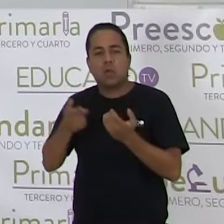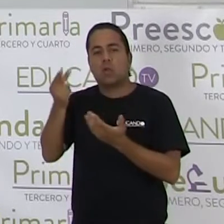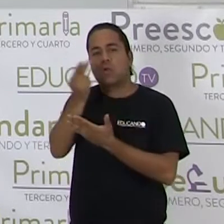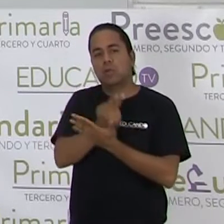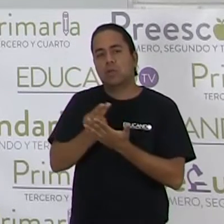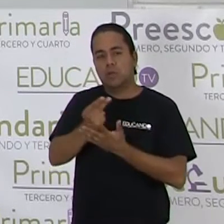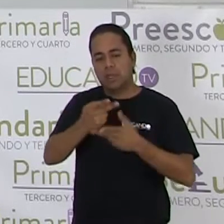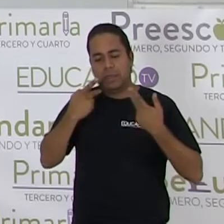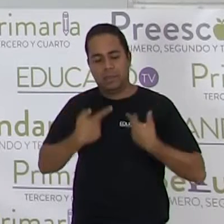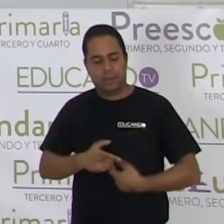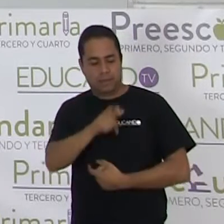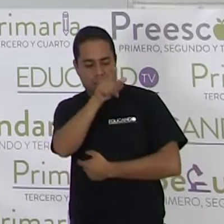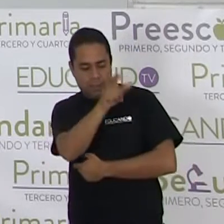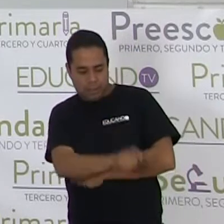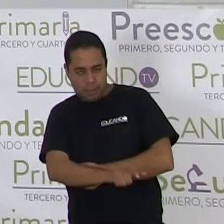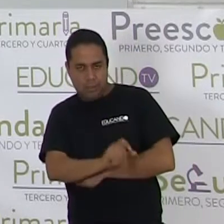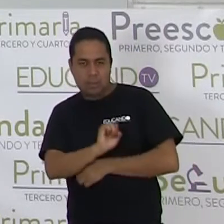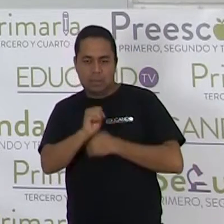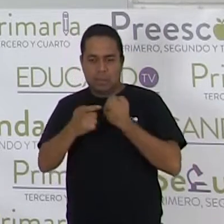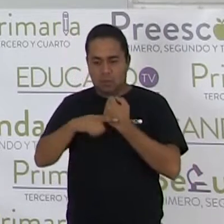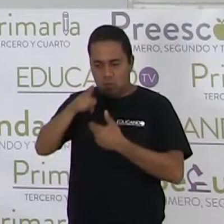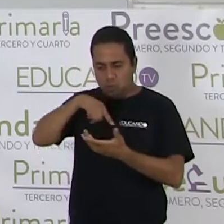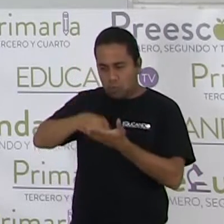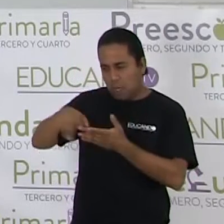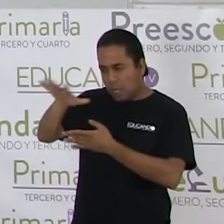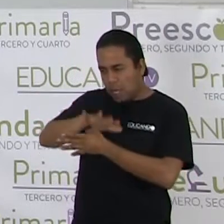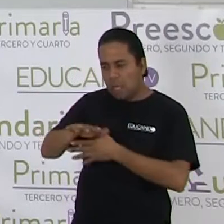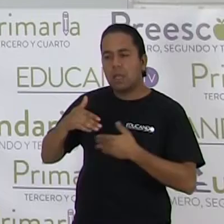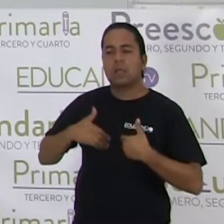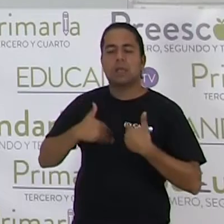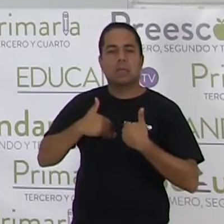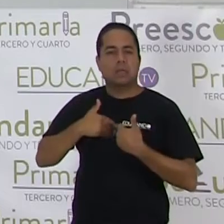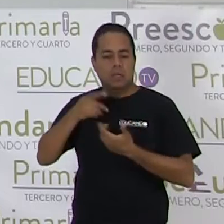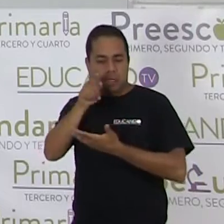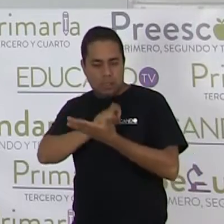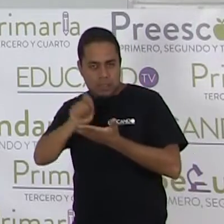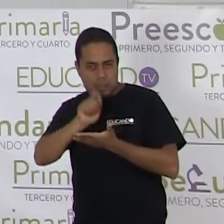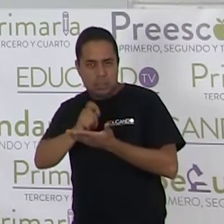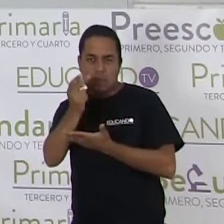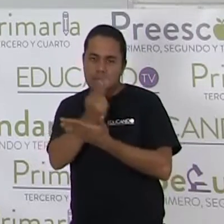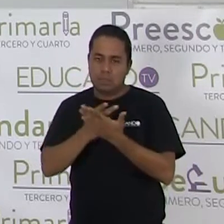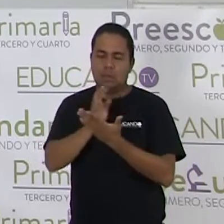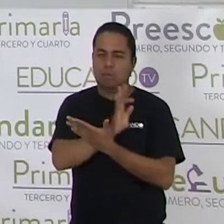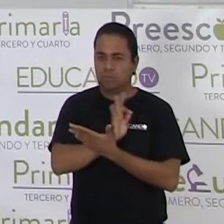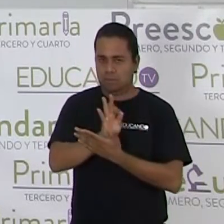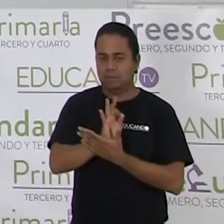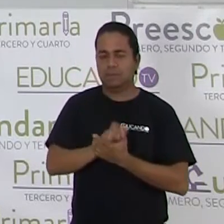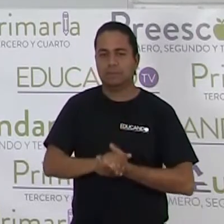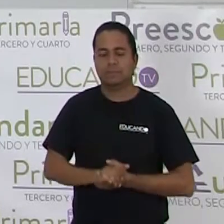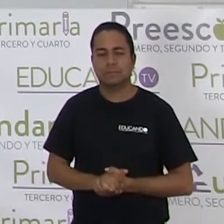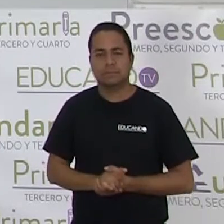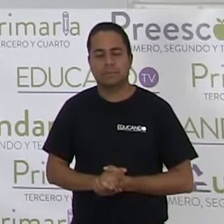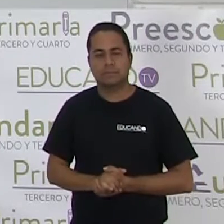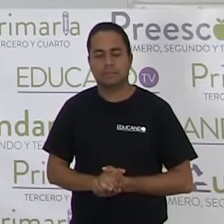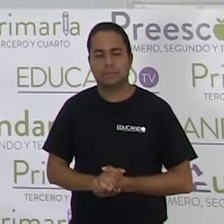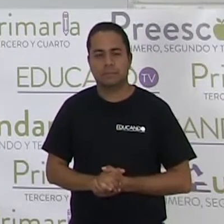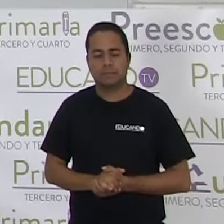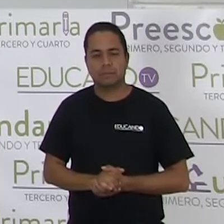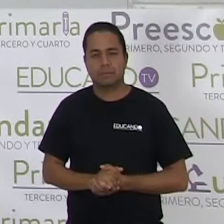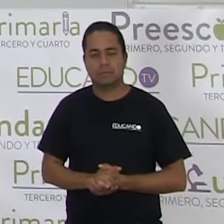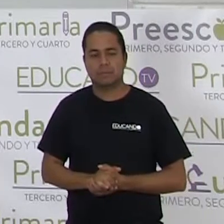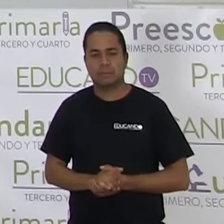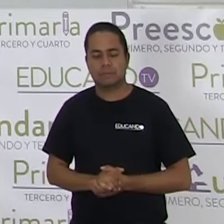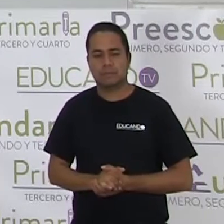los personajes o los escenarios que tú estás compartiendo. Bien, ahora, de este